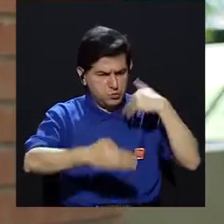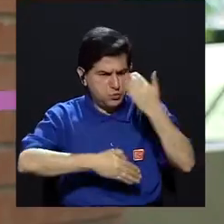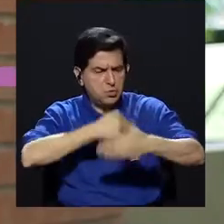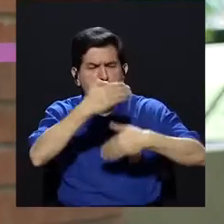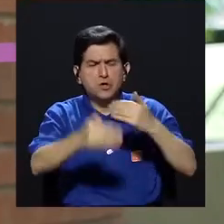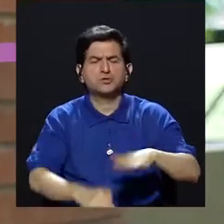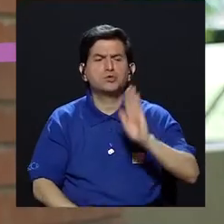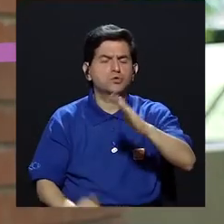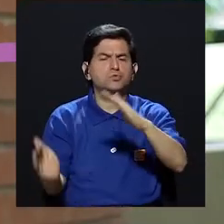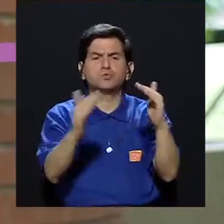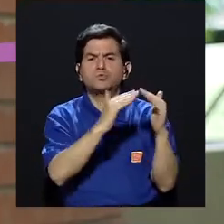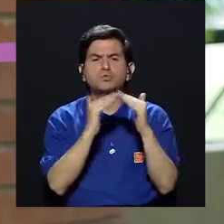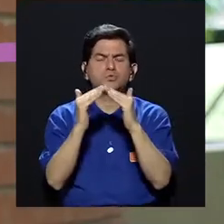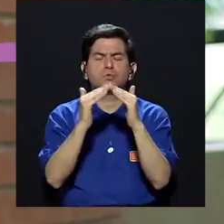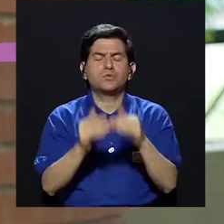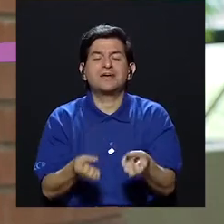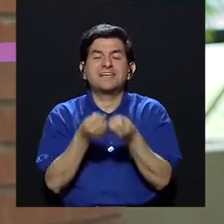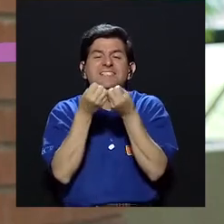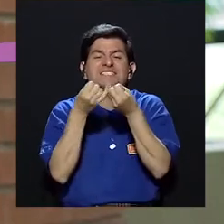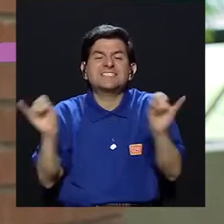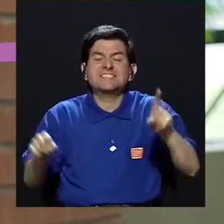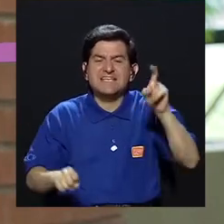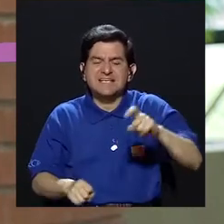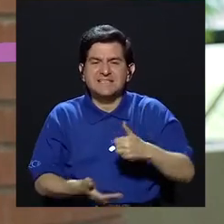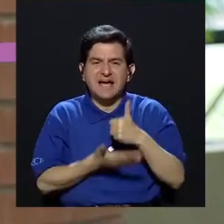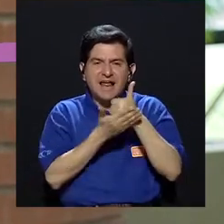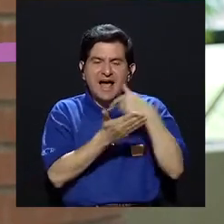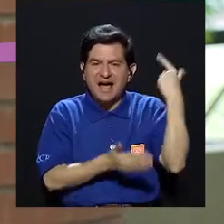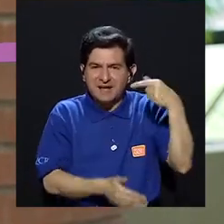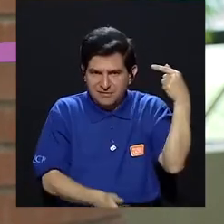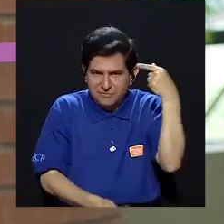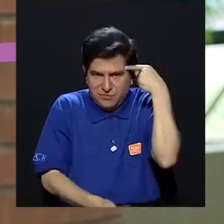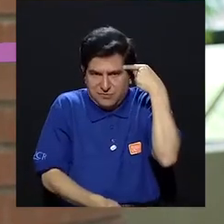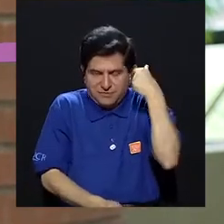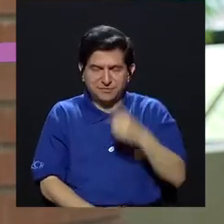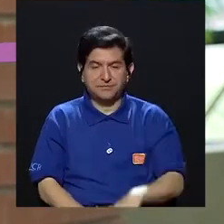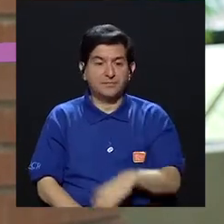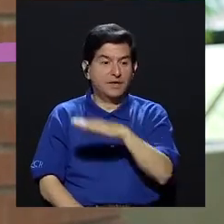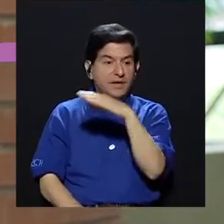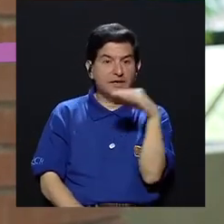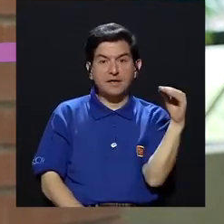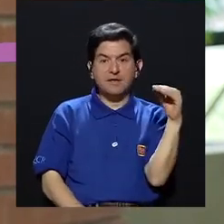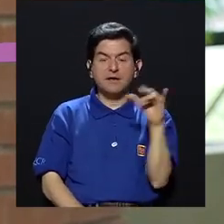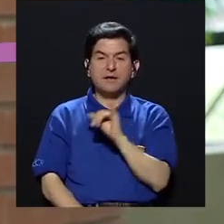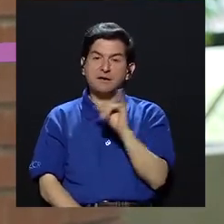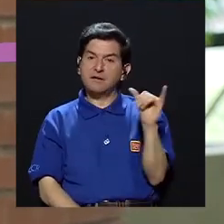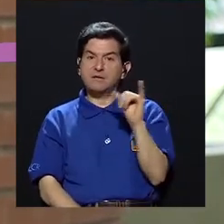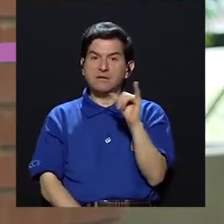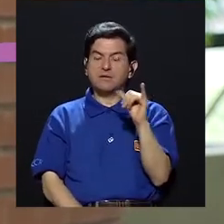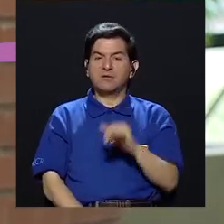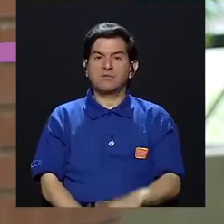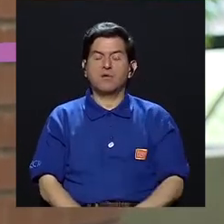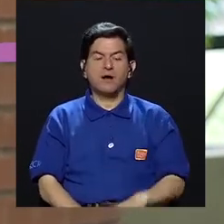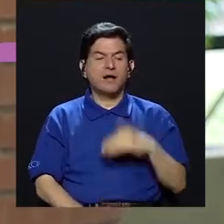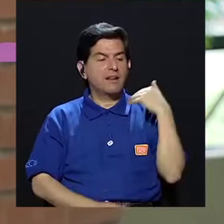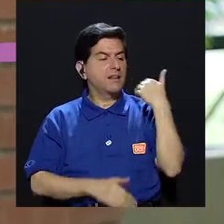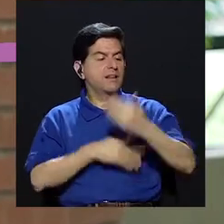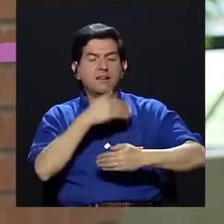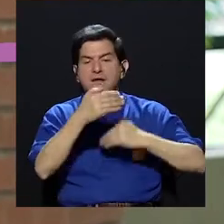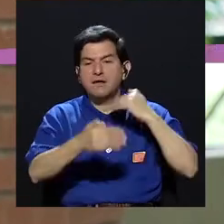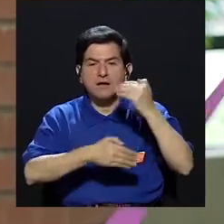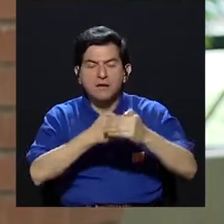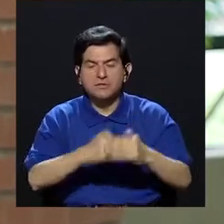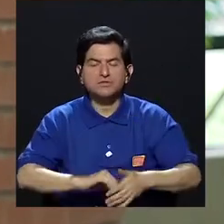gestionar su comunidad sin necesidad de la ayuda del Estado y también por la